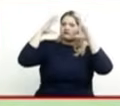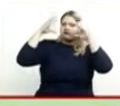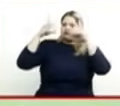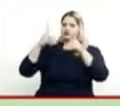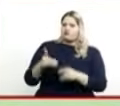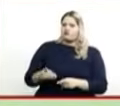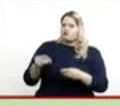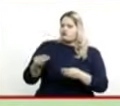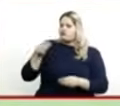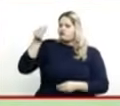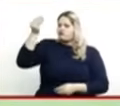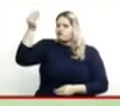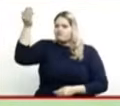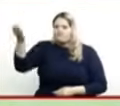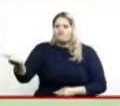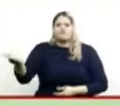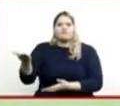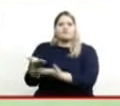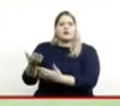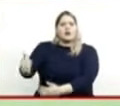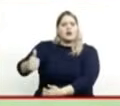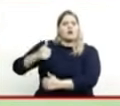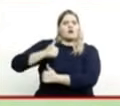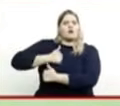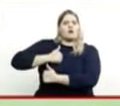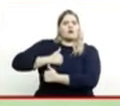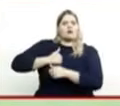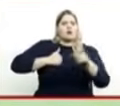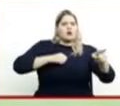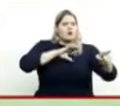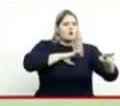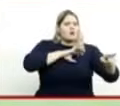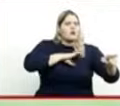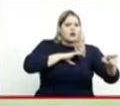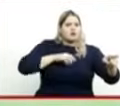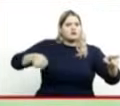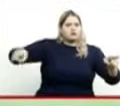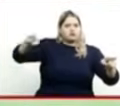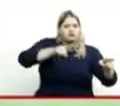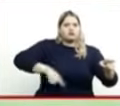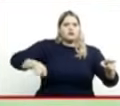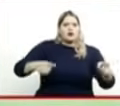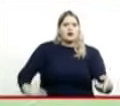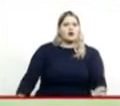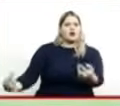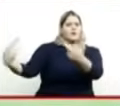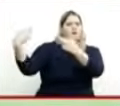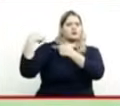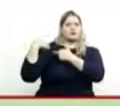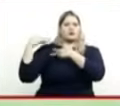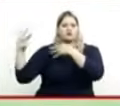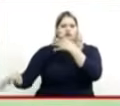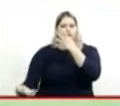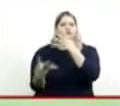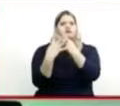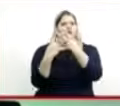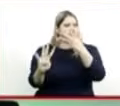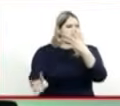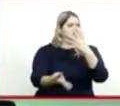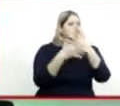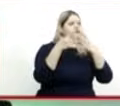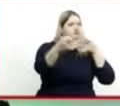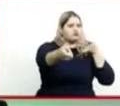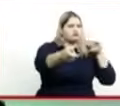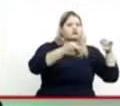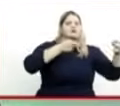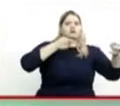a la Policía Militar el control de los 25 centros penitenciarios y la puesta en marcha del estado de excepción y